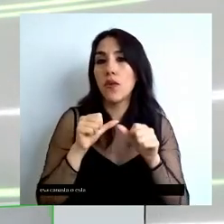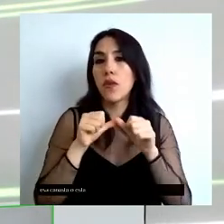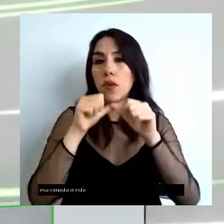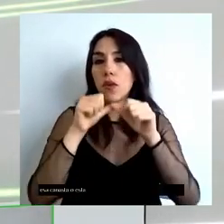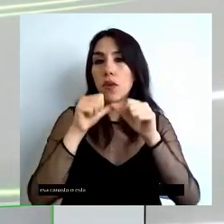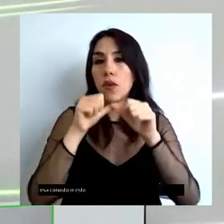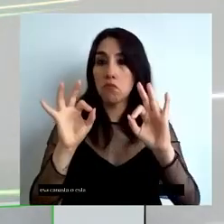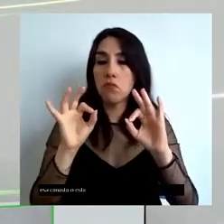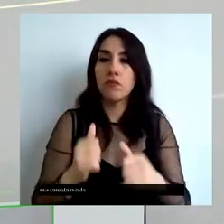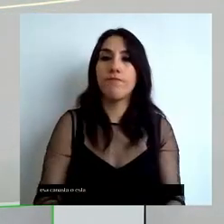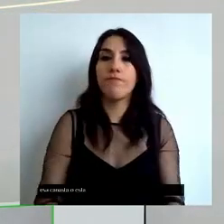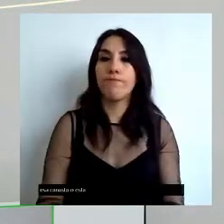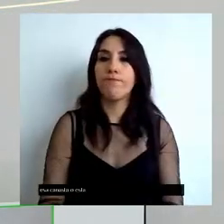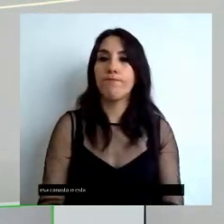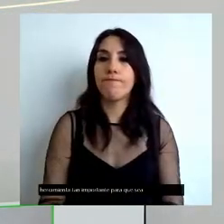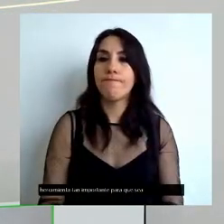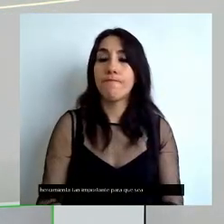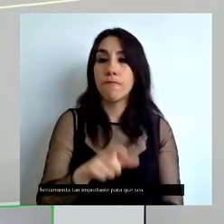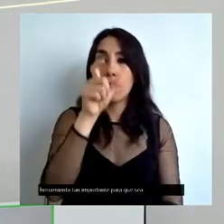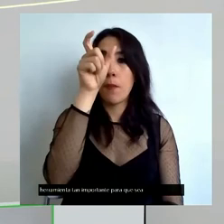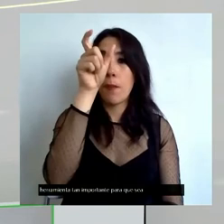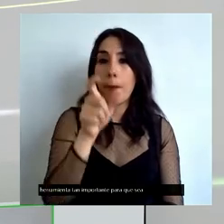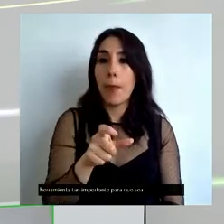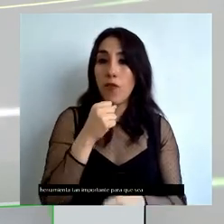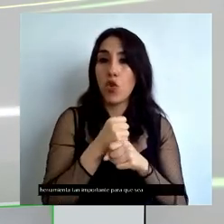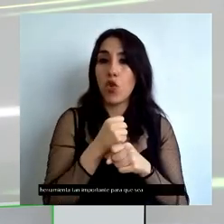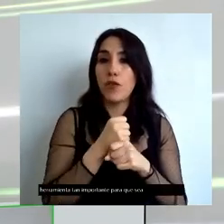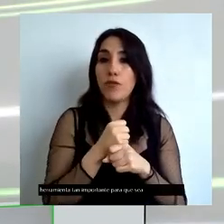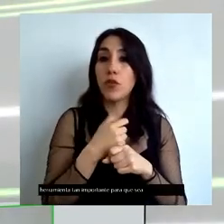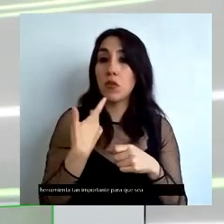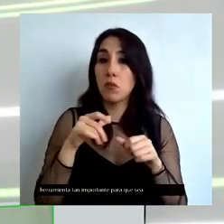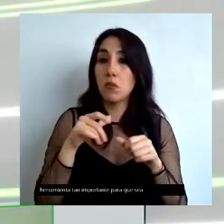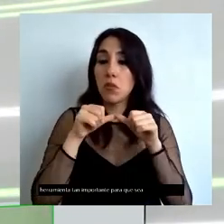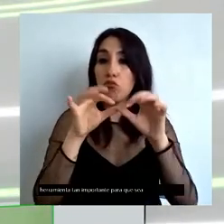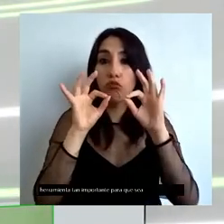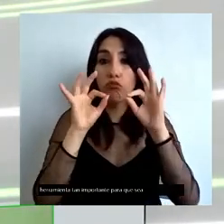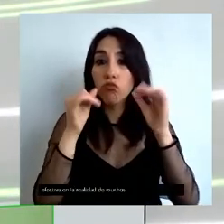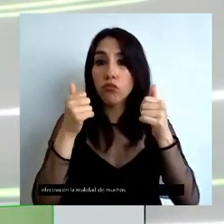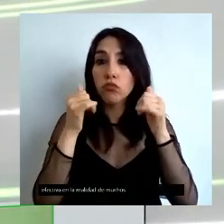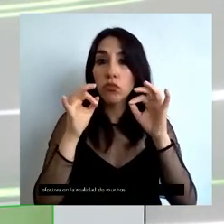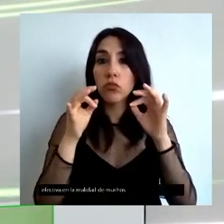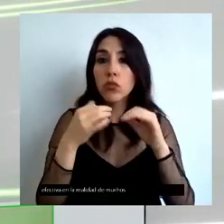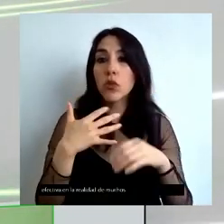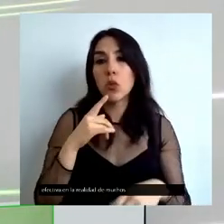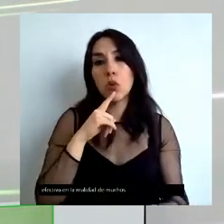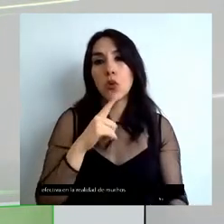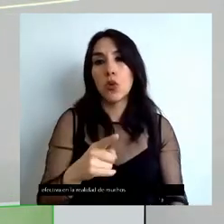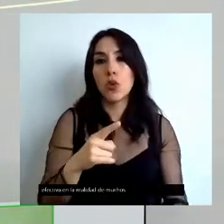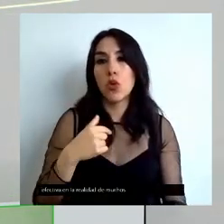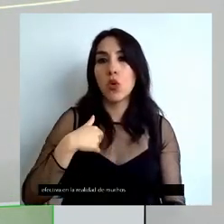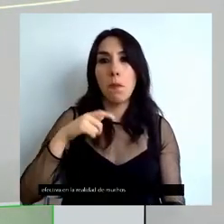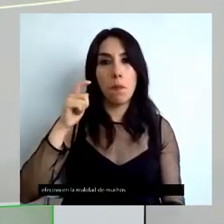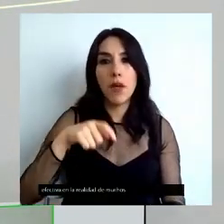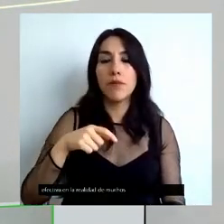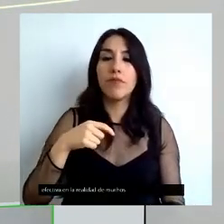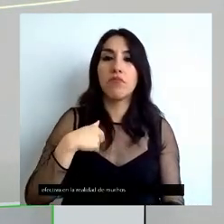trabajadores y que el teletrabajo sea efectivamente una oportunidad cierta para ellos.